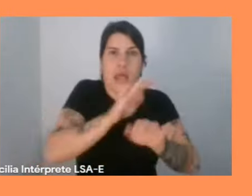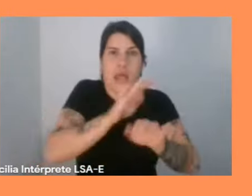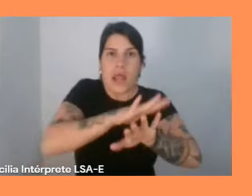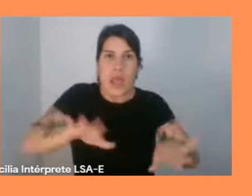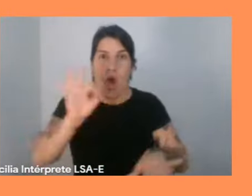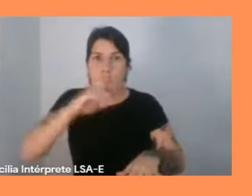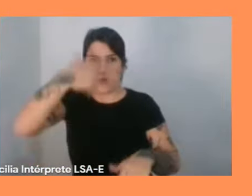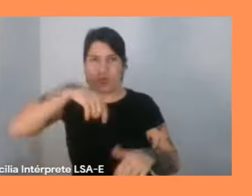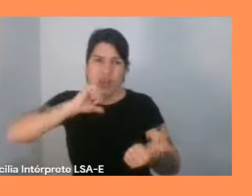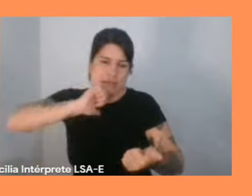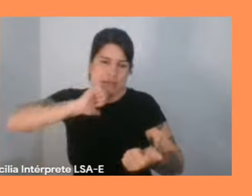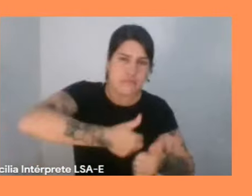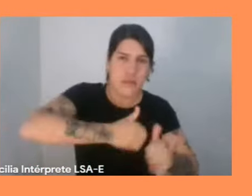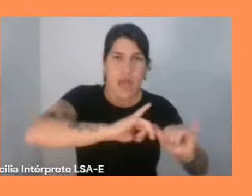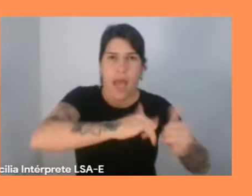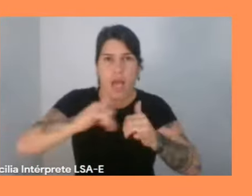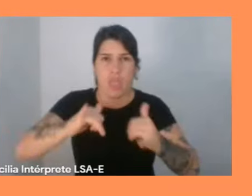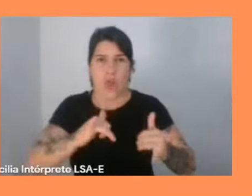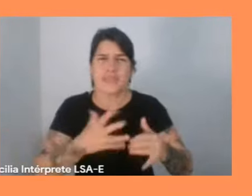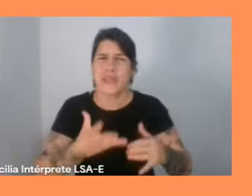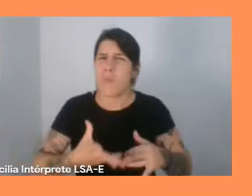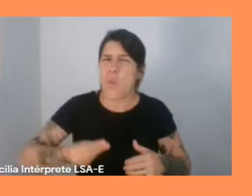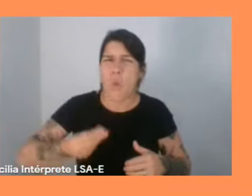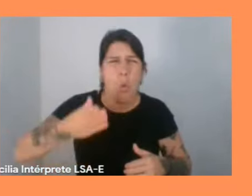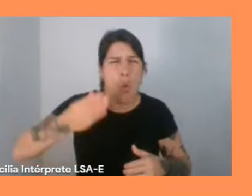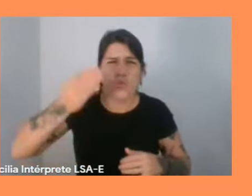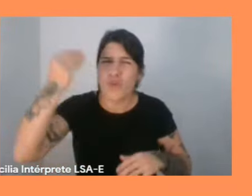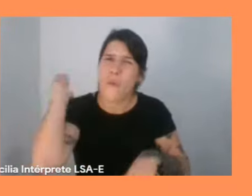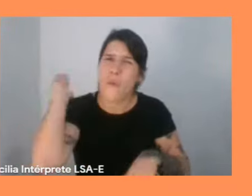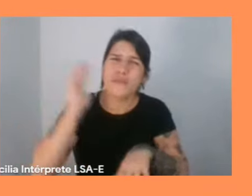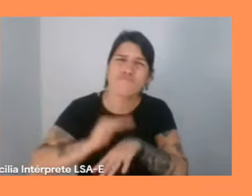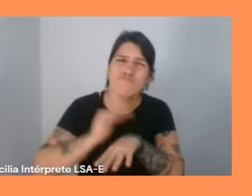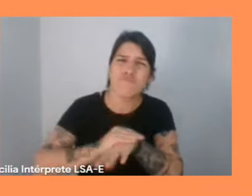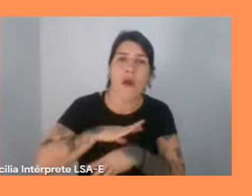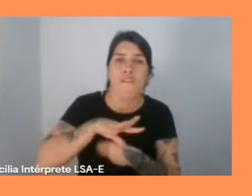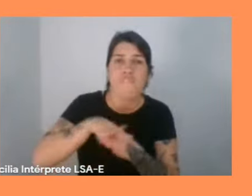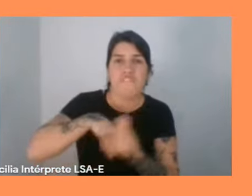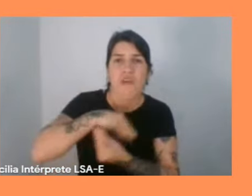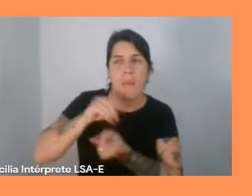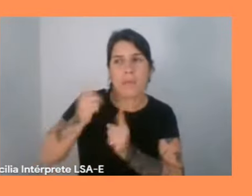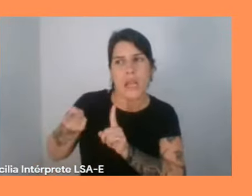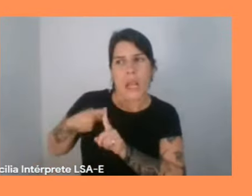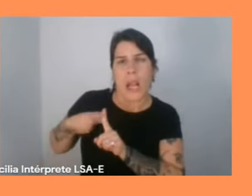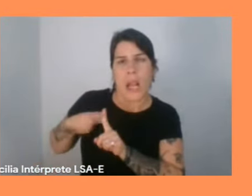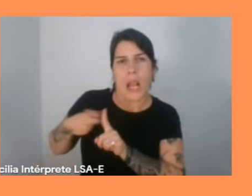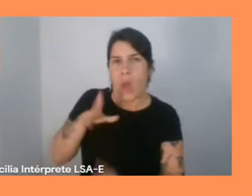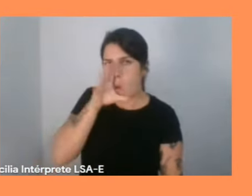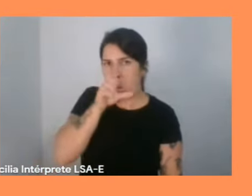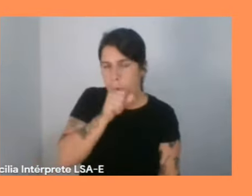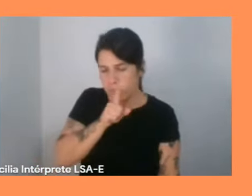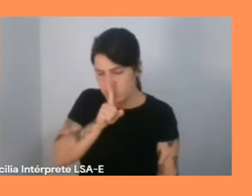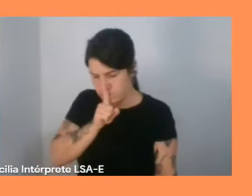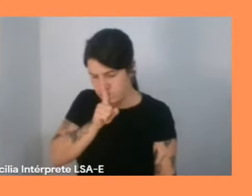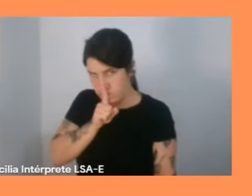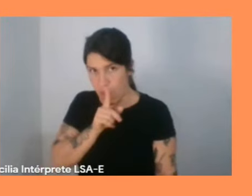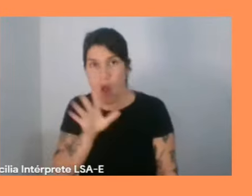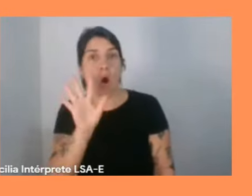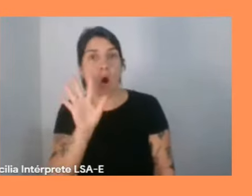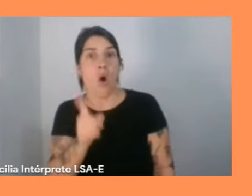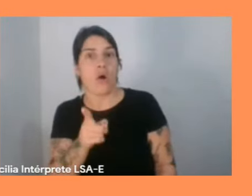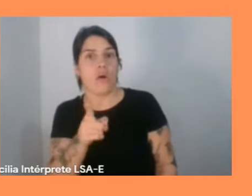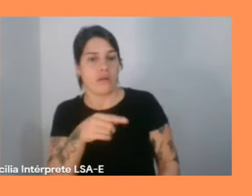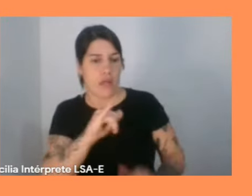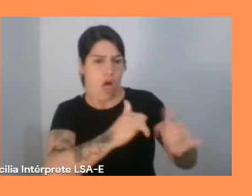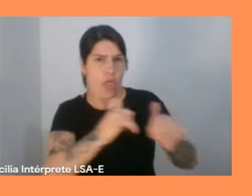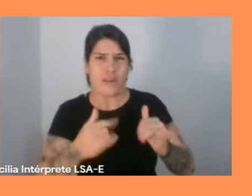abusos intrafamiliares y maternidades forzadas en un silenciamiento cultural y socialmente validado. La